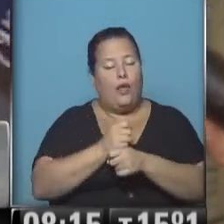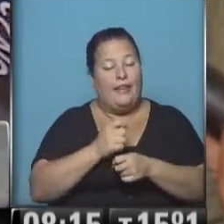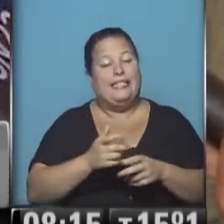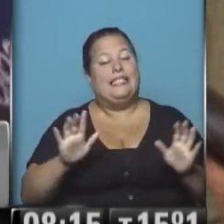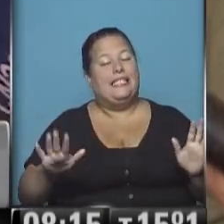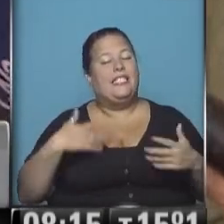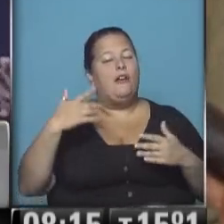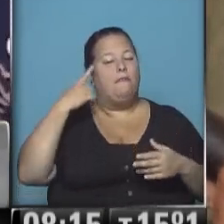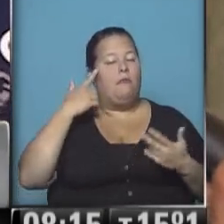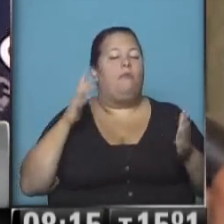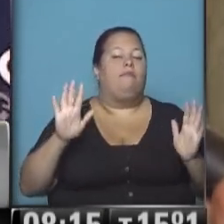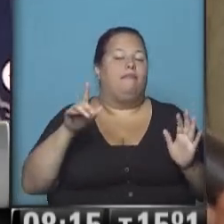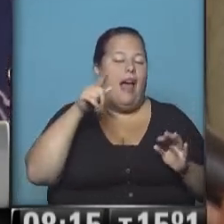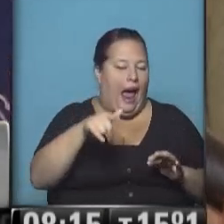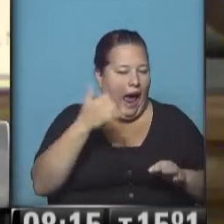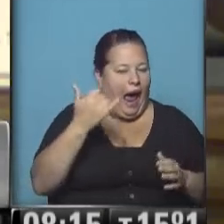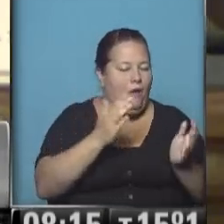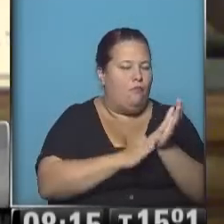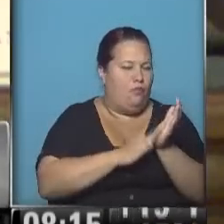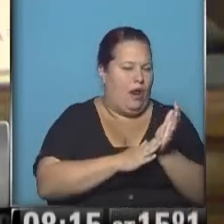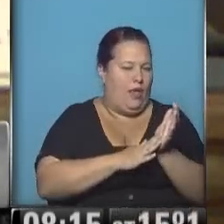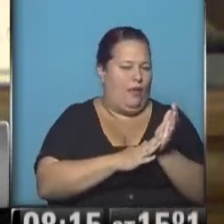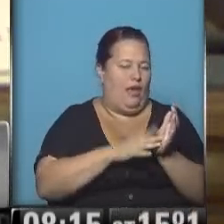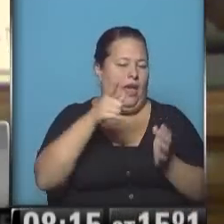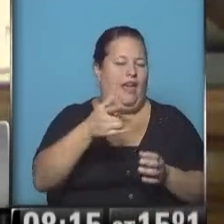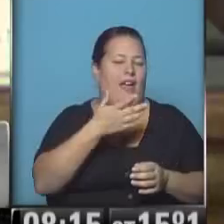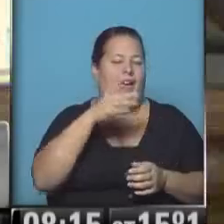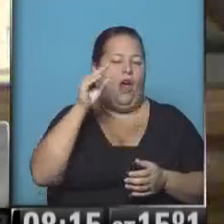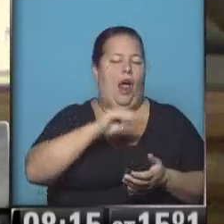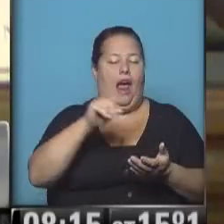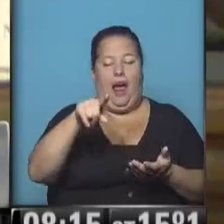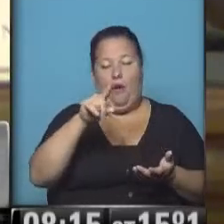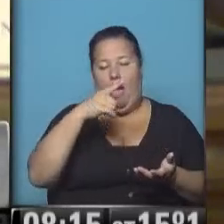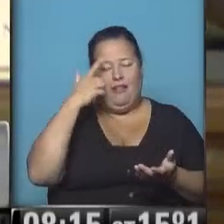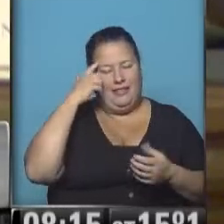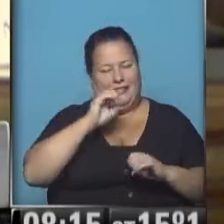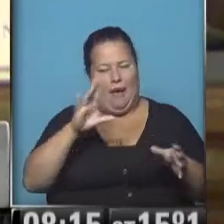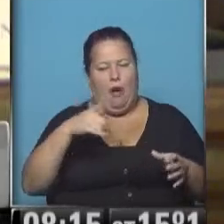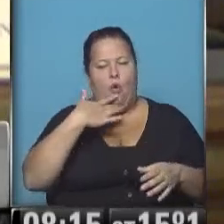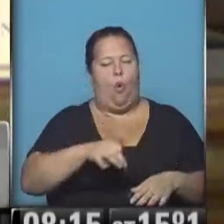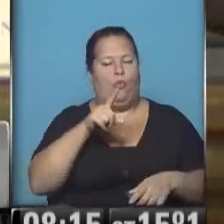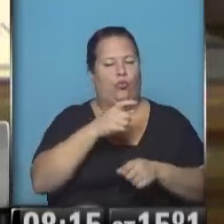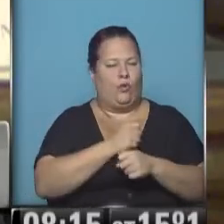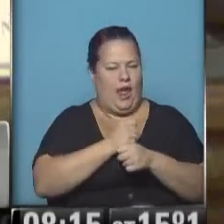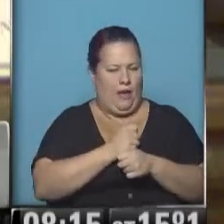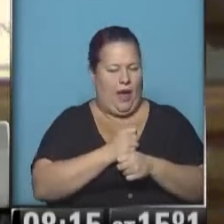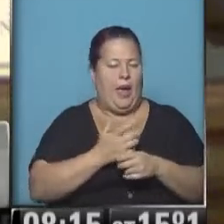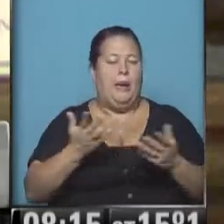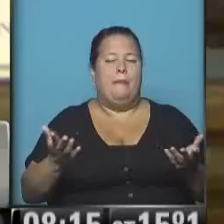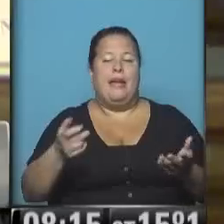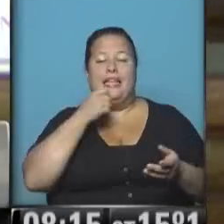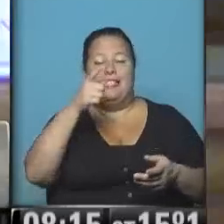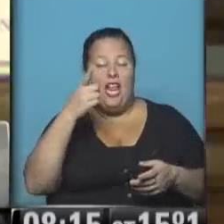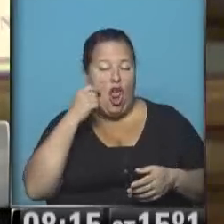entonces uno podría decir Bueno ahí hay un indicio de que el doctor Fight no está bien y no está cumpliendo con su trabajo pero en la medida que el